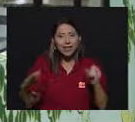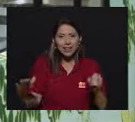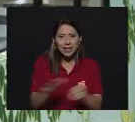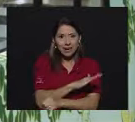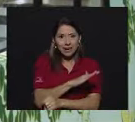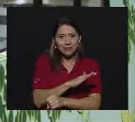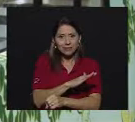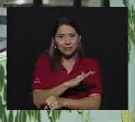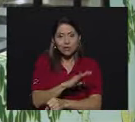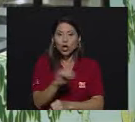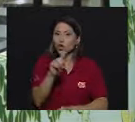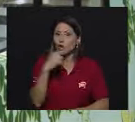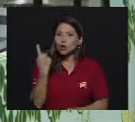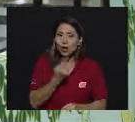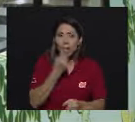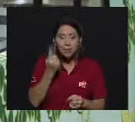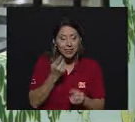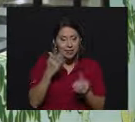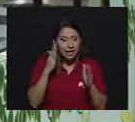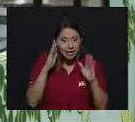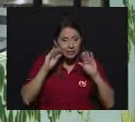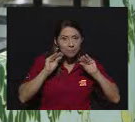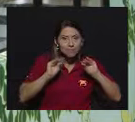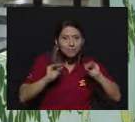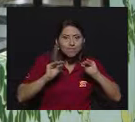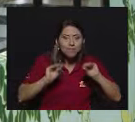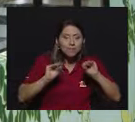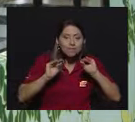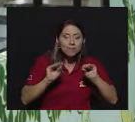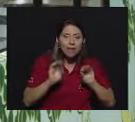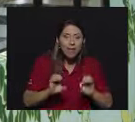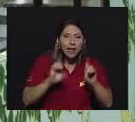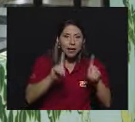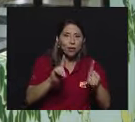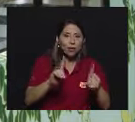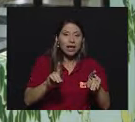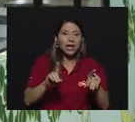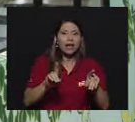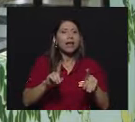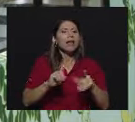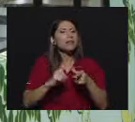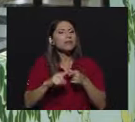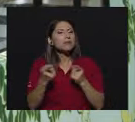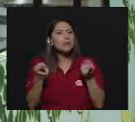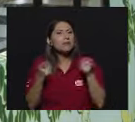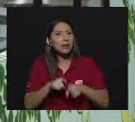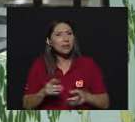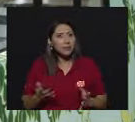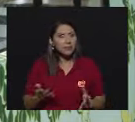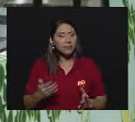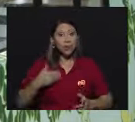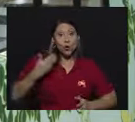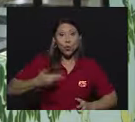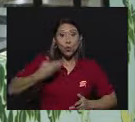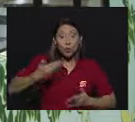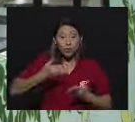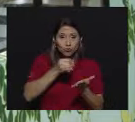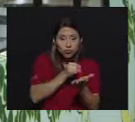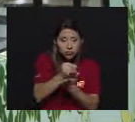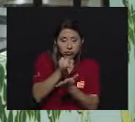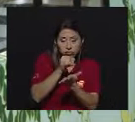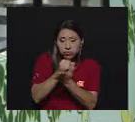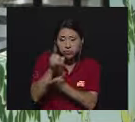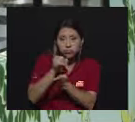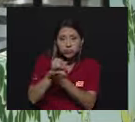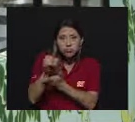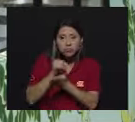ofrezcan no solo la atención pedagógica. ¿Qué es lo que pasa? Bueno, que cuando se hacen las